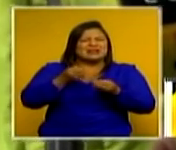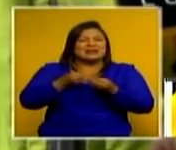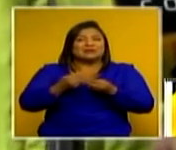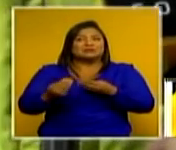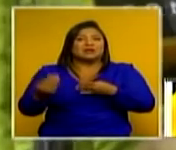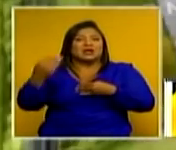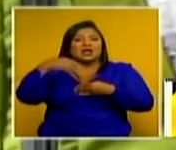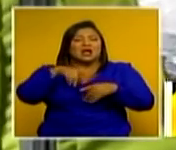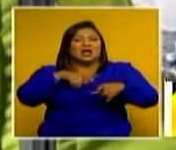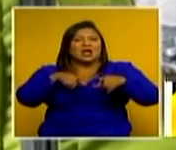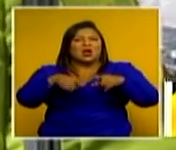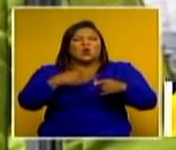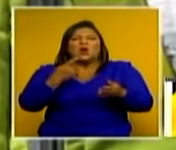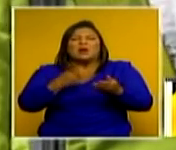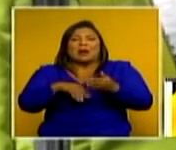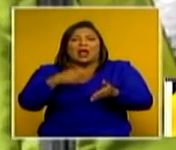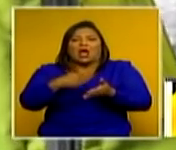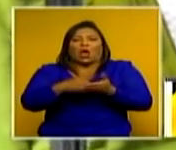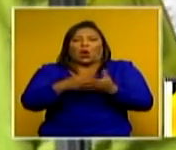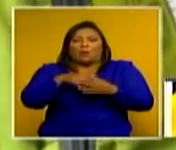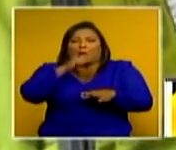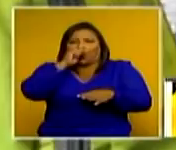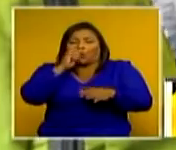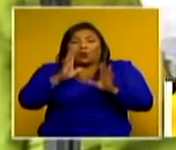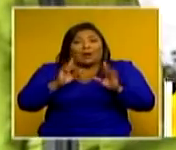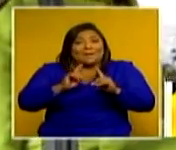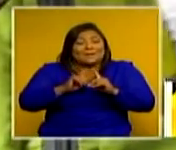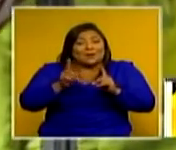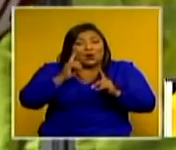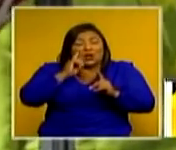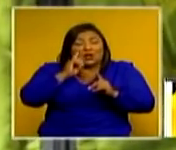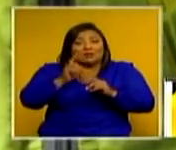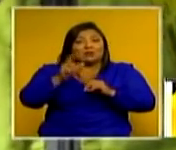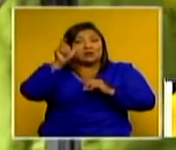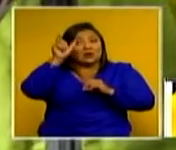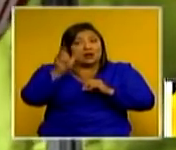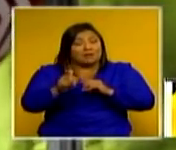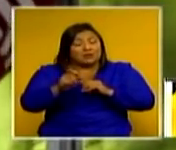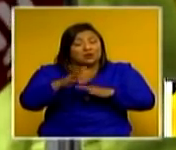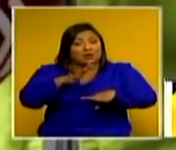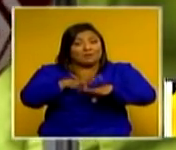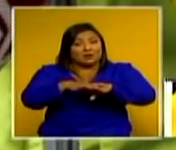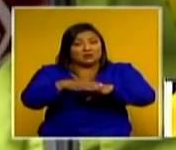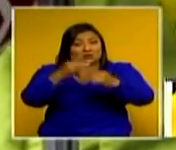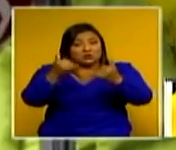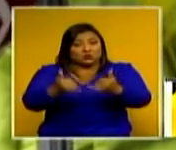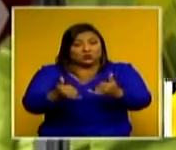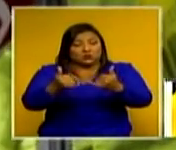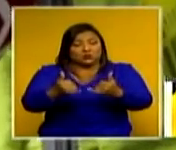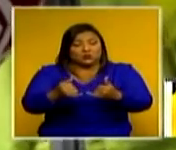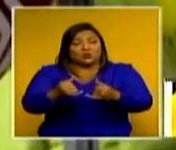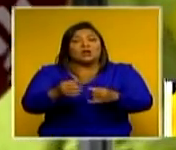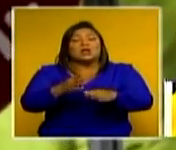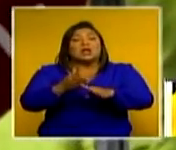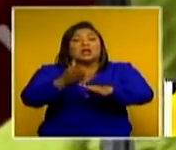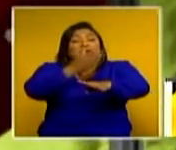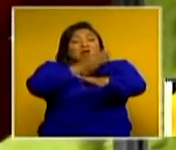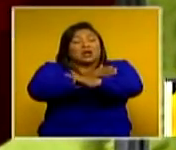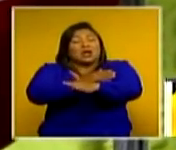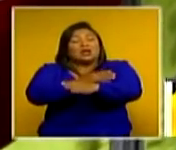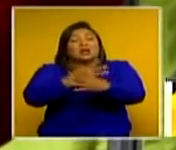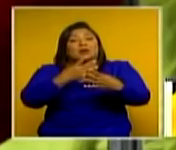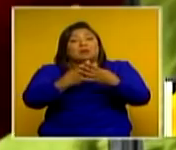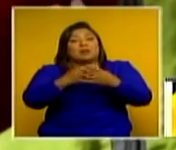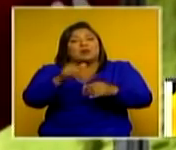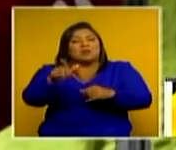acercaban a este lugar asimismo se debe recalcar que la ciudadana que está siendo aprendida el día de hoy tiene tres antecedentes anteriores por